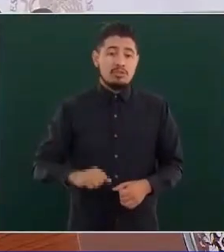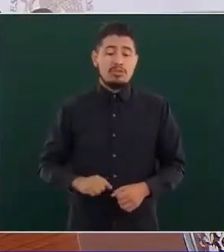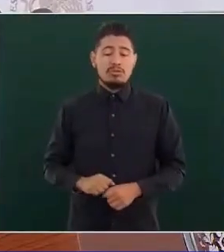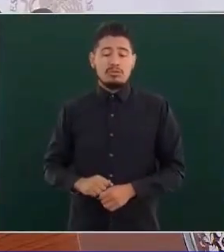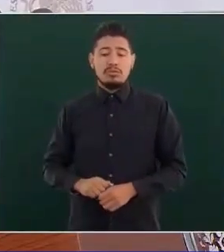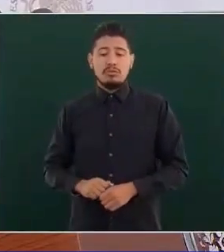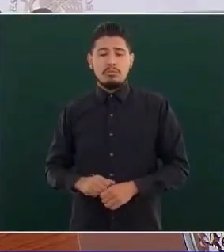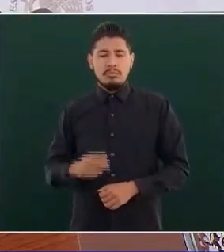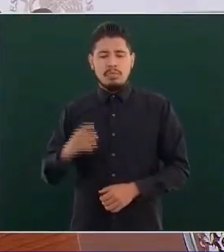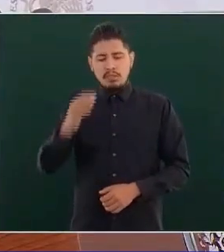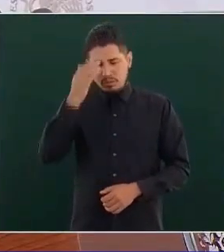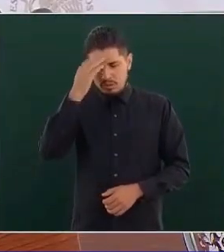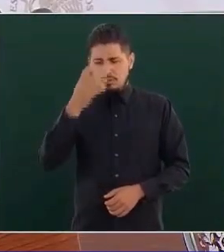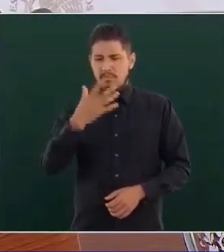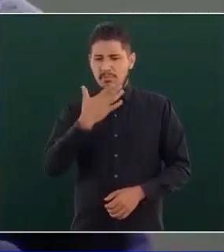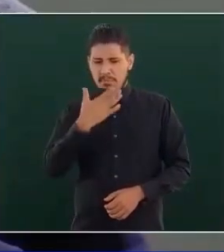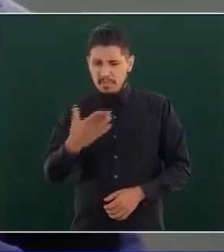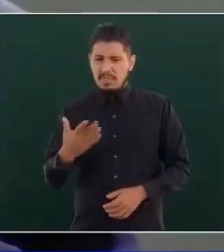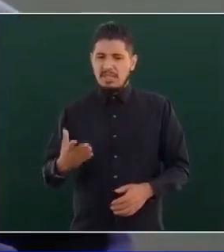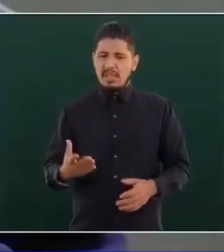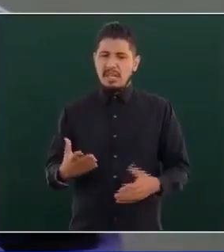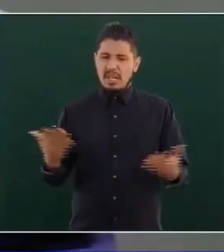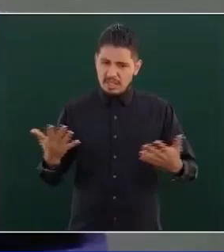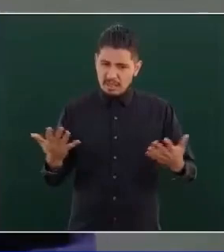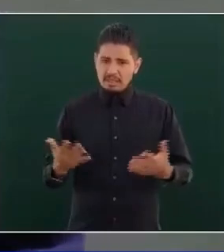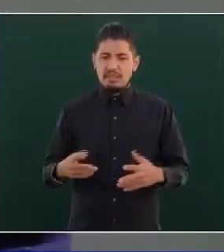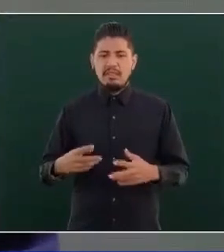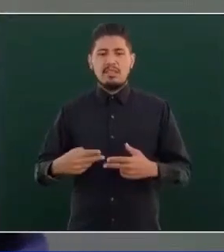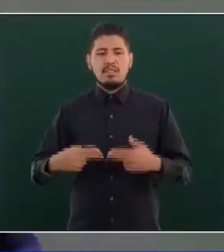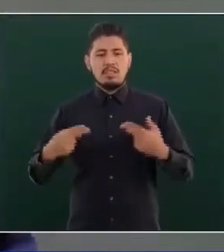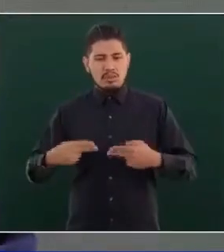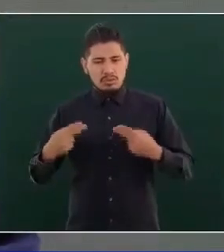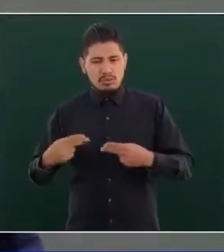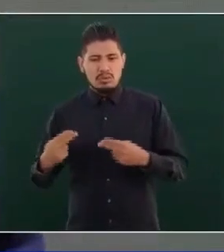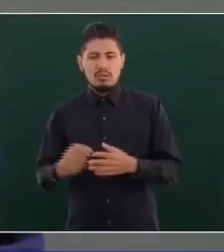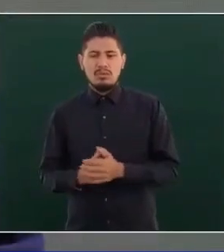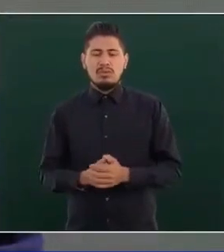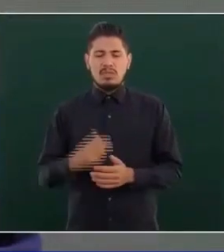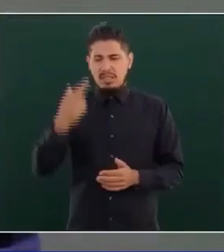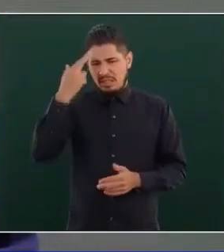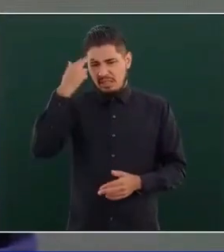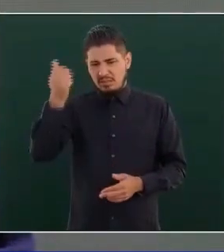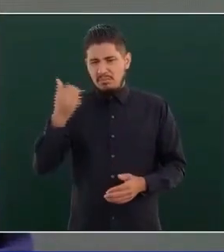dimensión cívica y que hagan negocios con utilidades